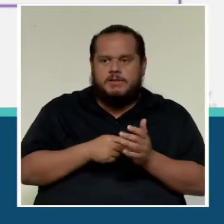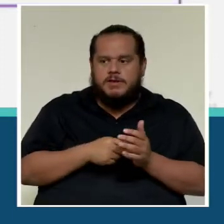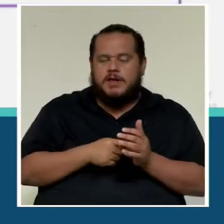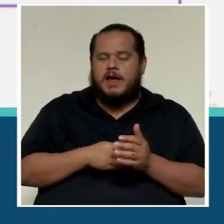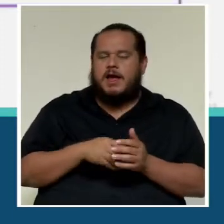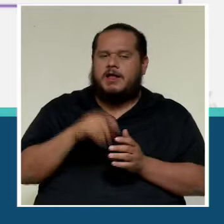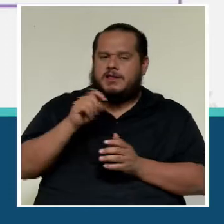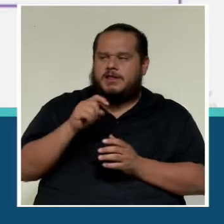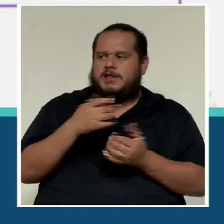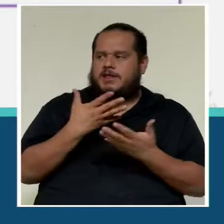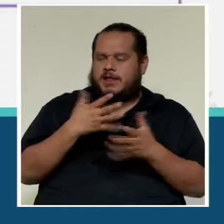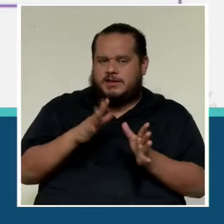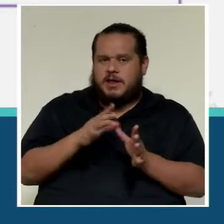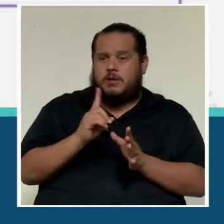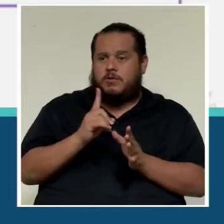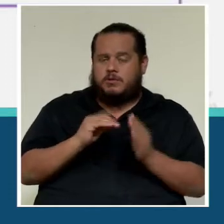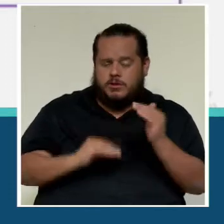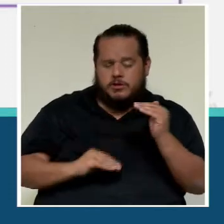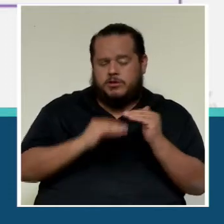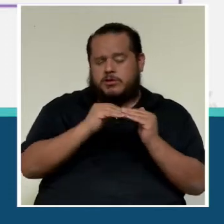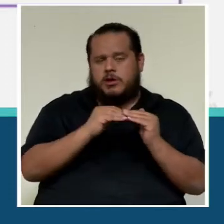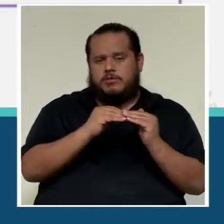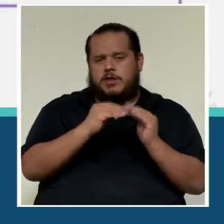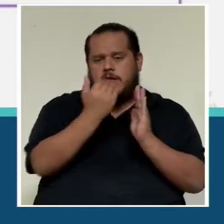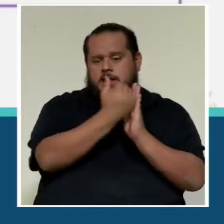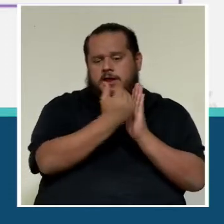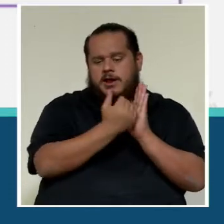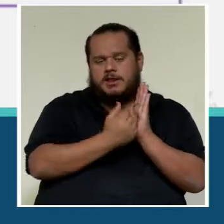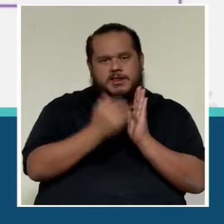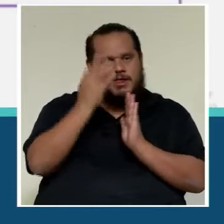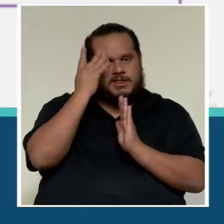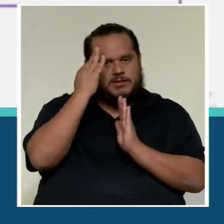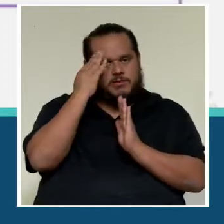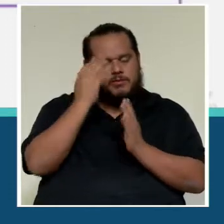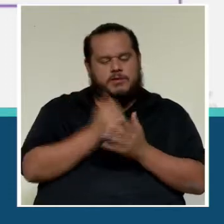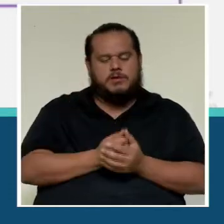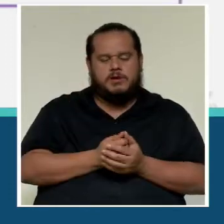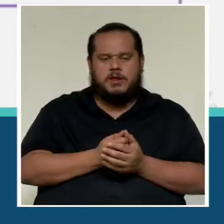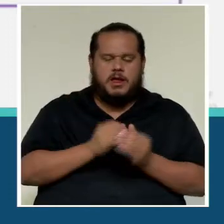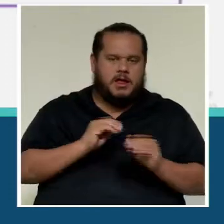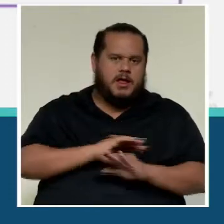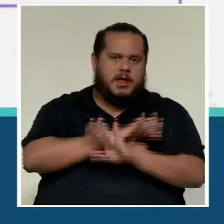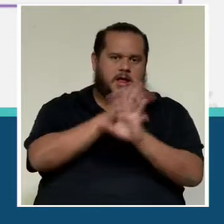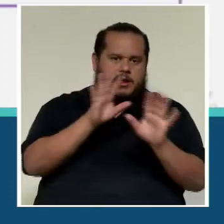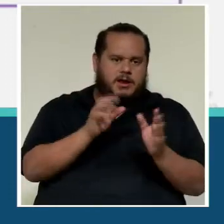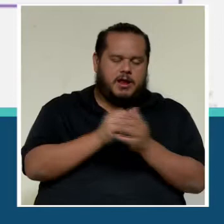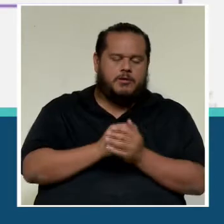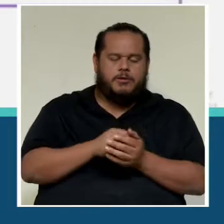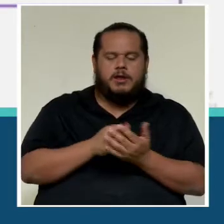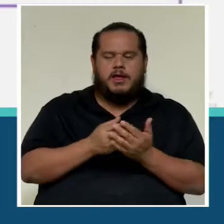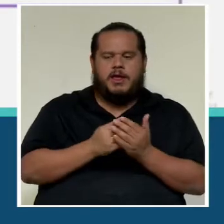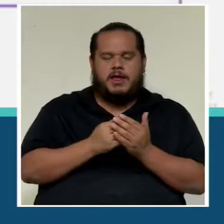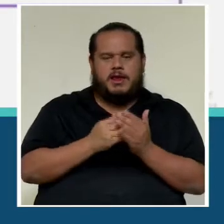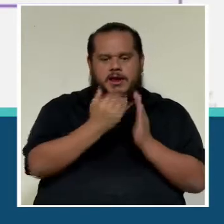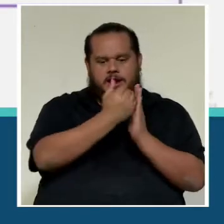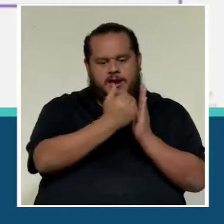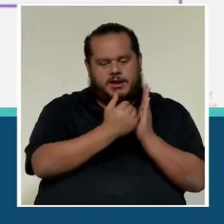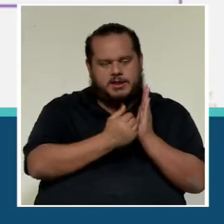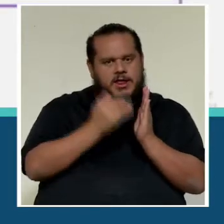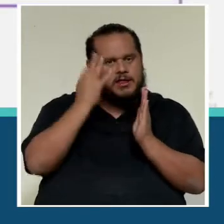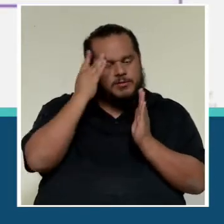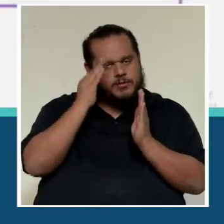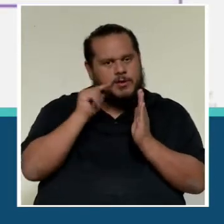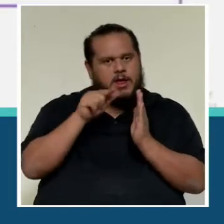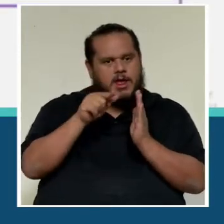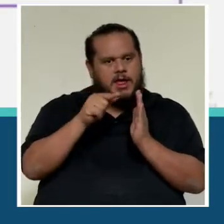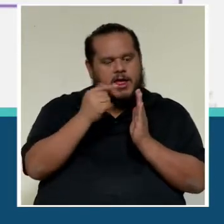ya uno de los tops en el ranking de preocupación. Por supuesto, en el ranking de preocupación, que es información que proviene